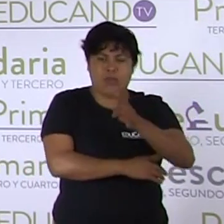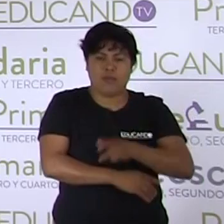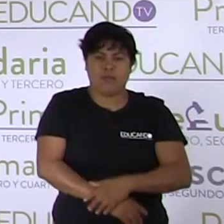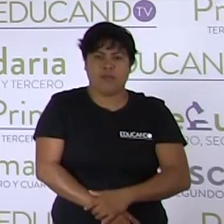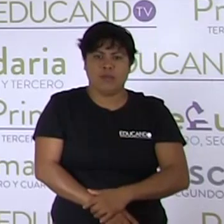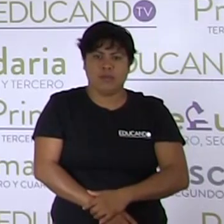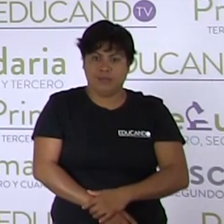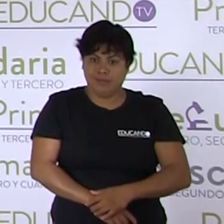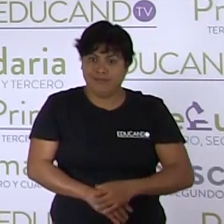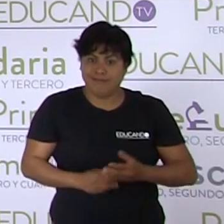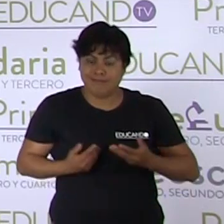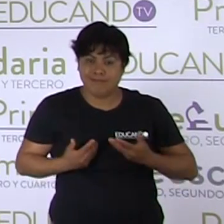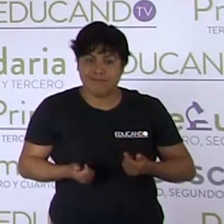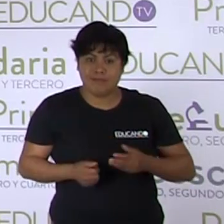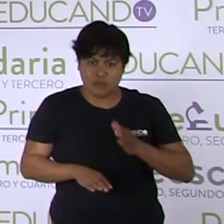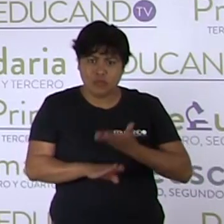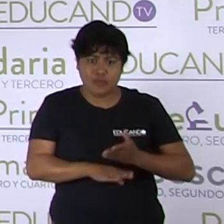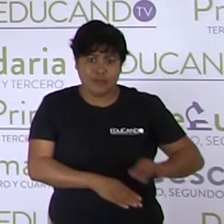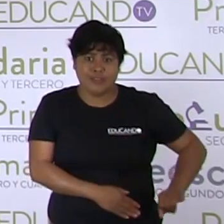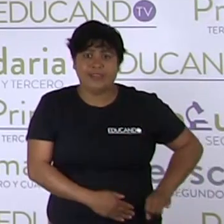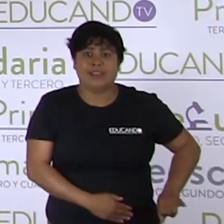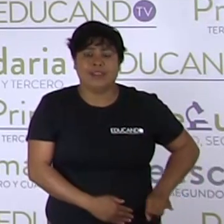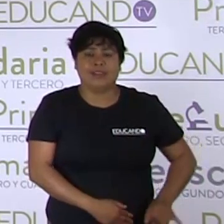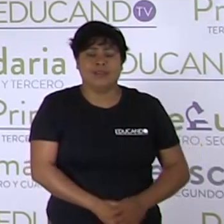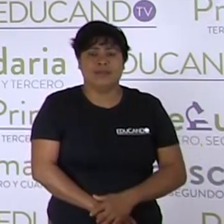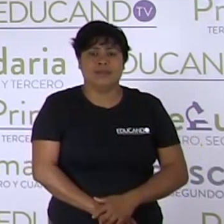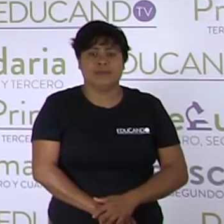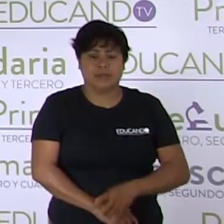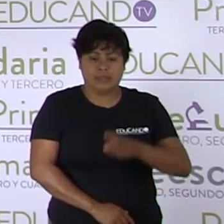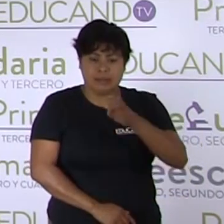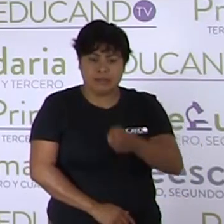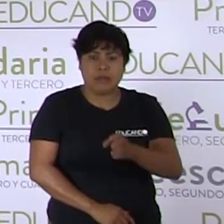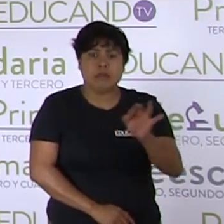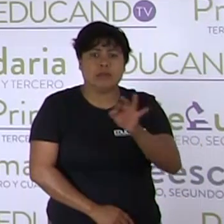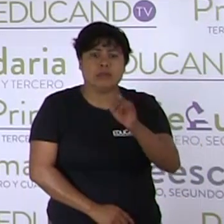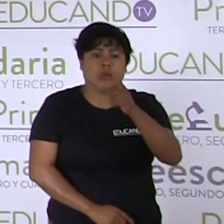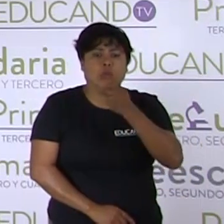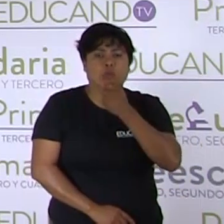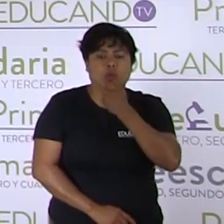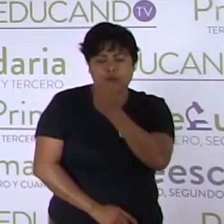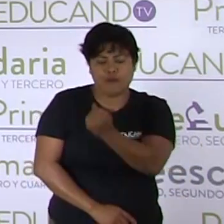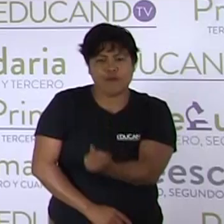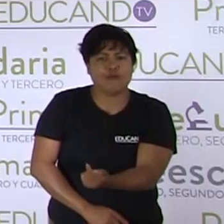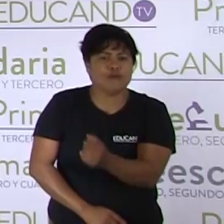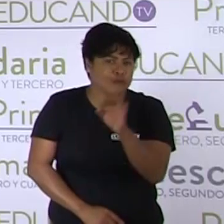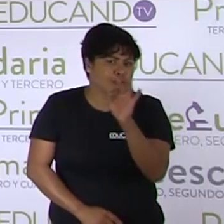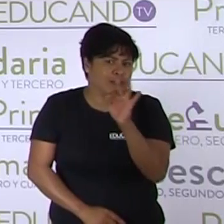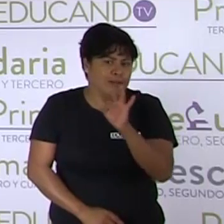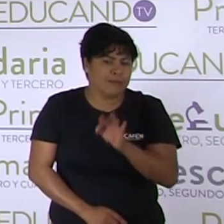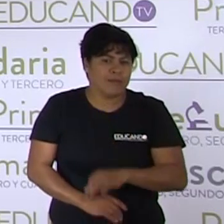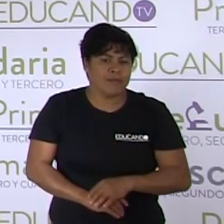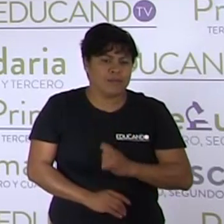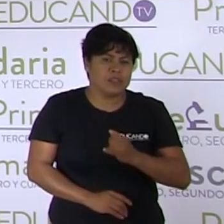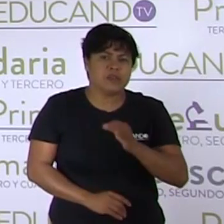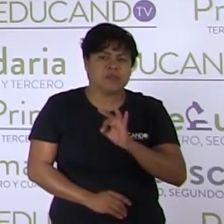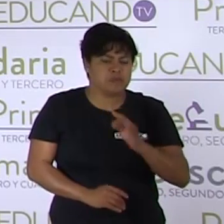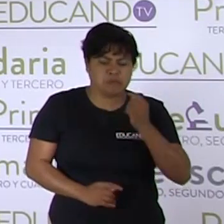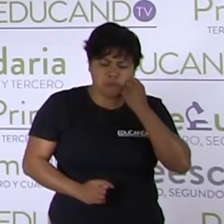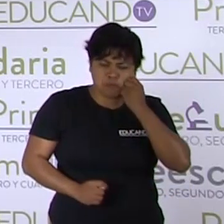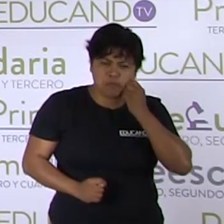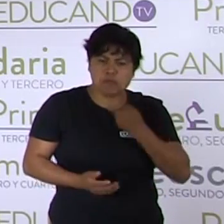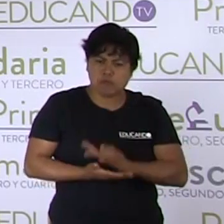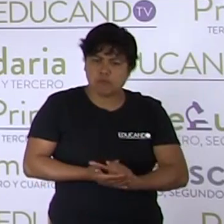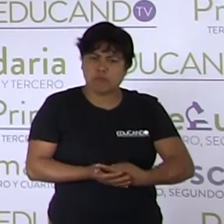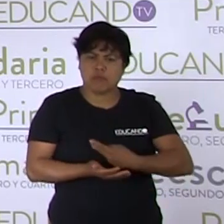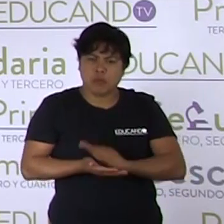¿Lo ubicas? Muy interesante. Debió ser un niño simpático y bien dispuesto, ya